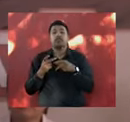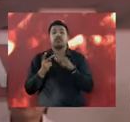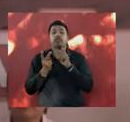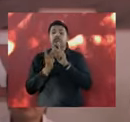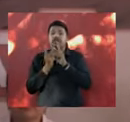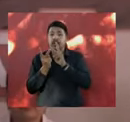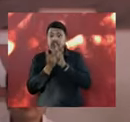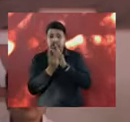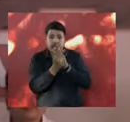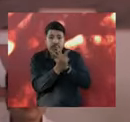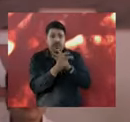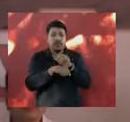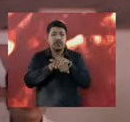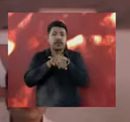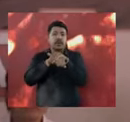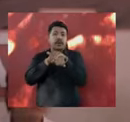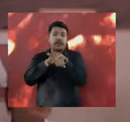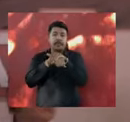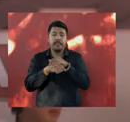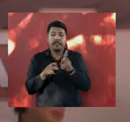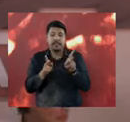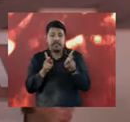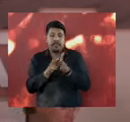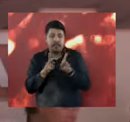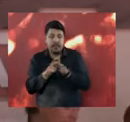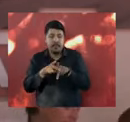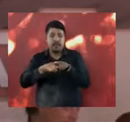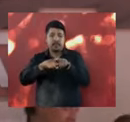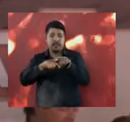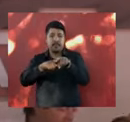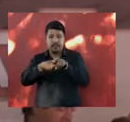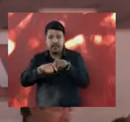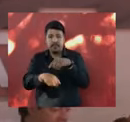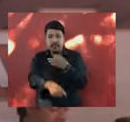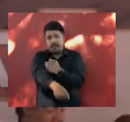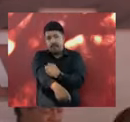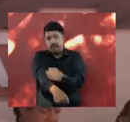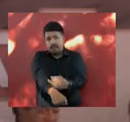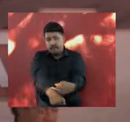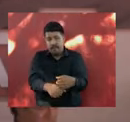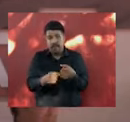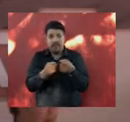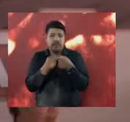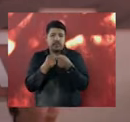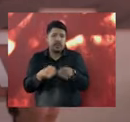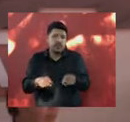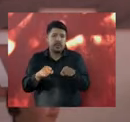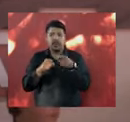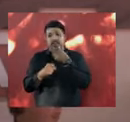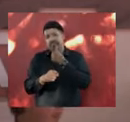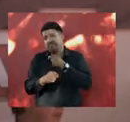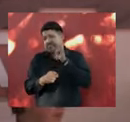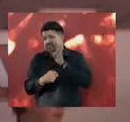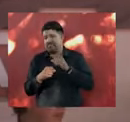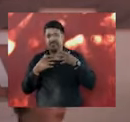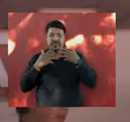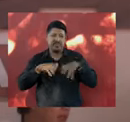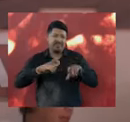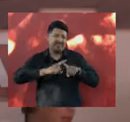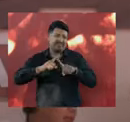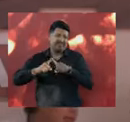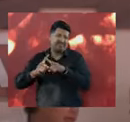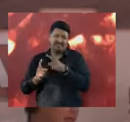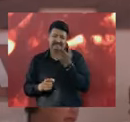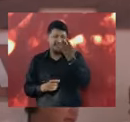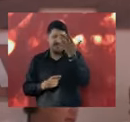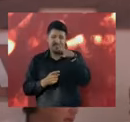Vecinos, amigos, primos, hermanos, familiares, suegros, suegras, cuñados, cuñadas. 10,